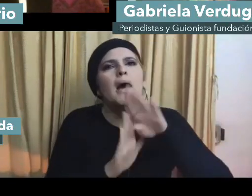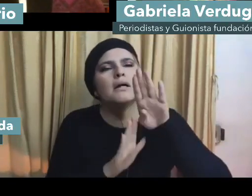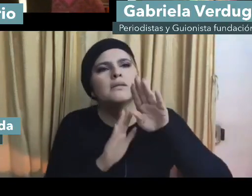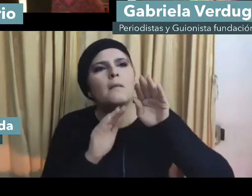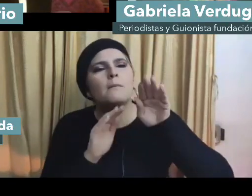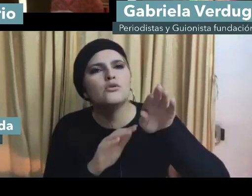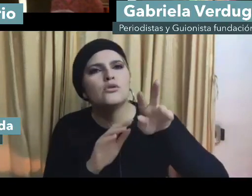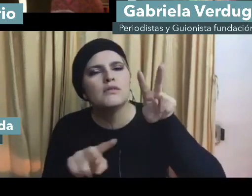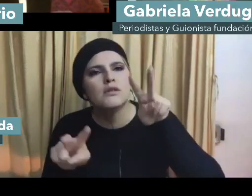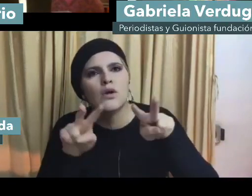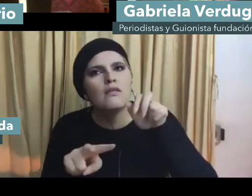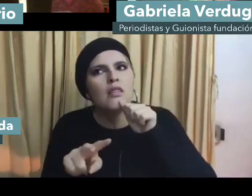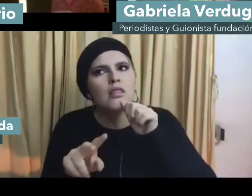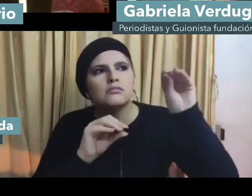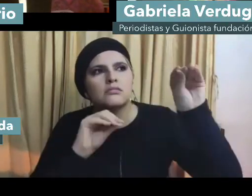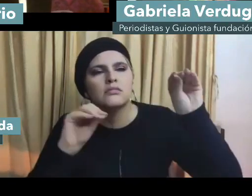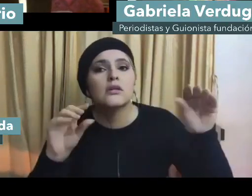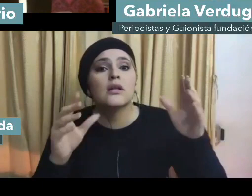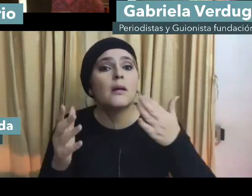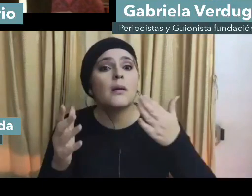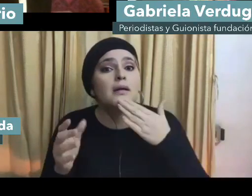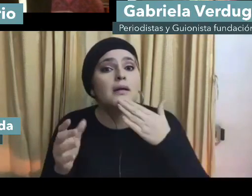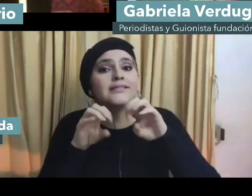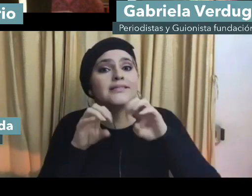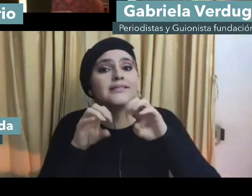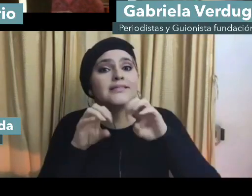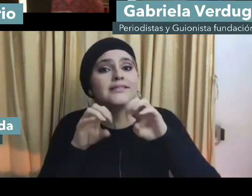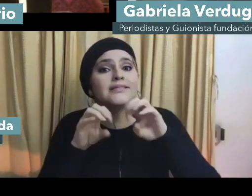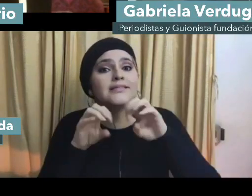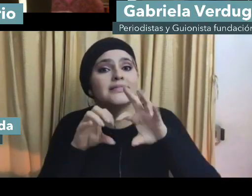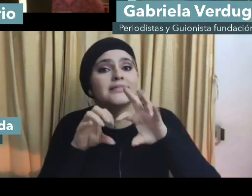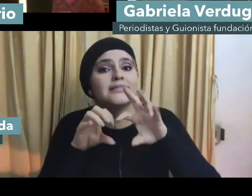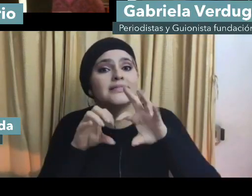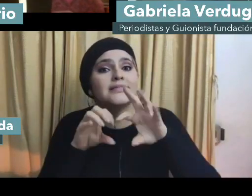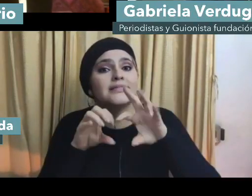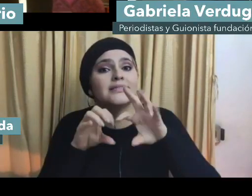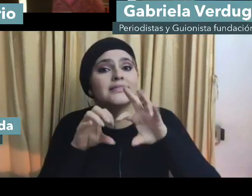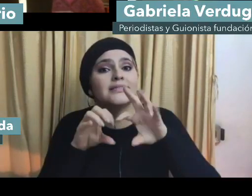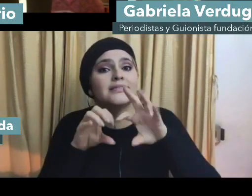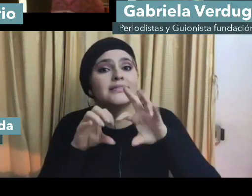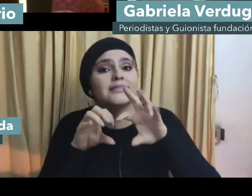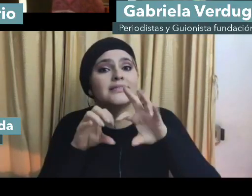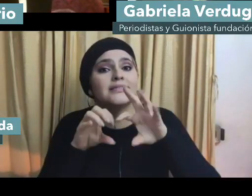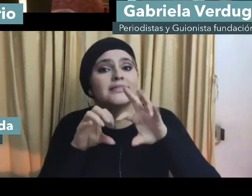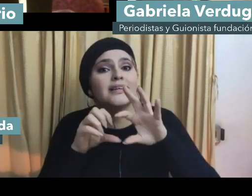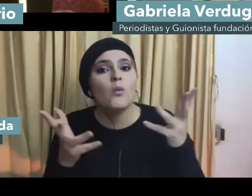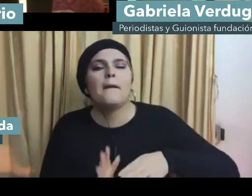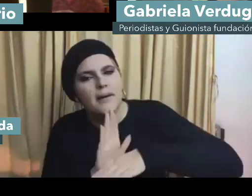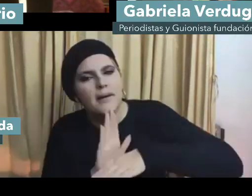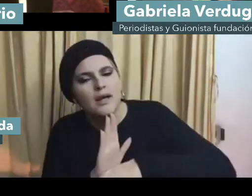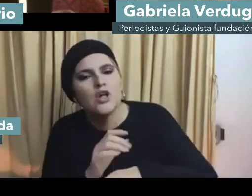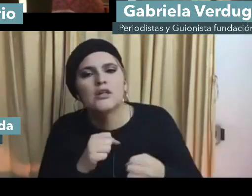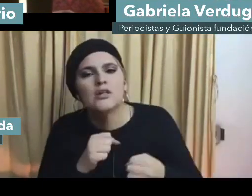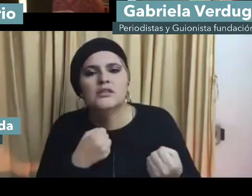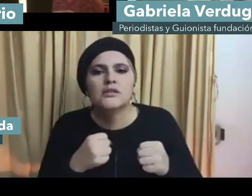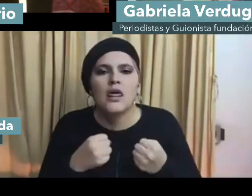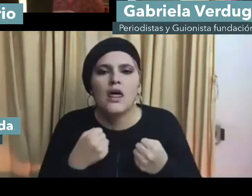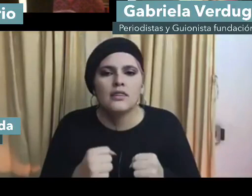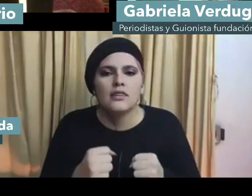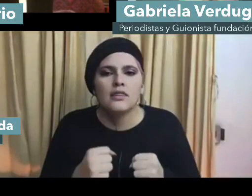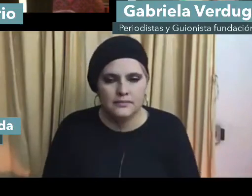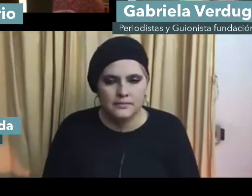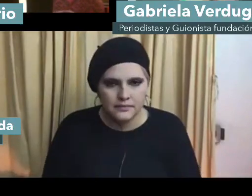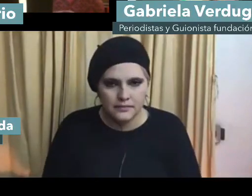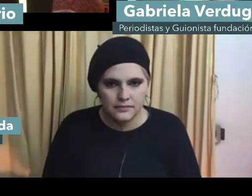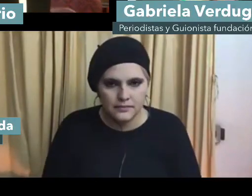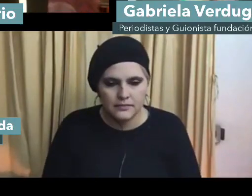usarla también. Eso es fundamental para disminuir la ansiedad y las desregulaciones. Sin duda. Doctora,